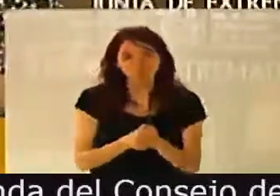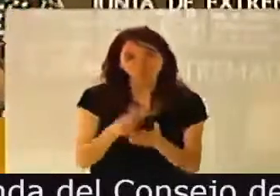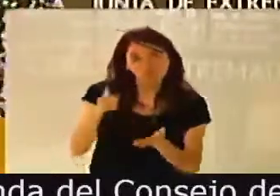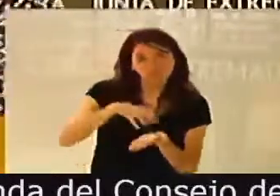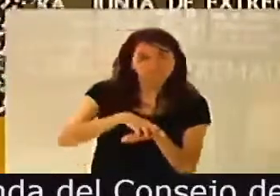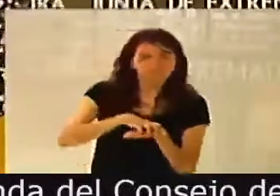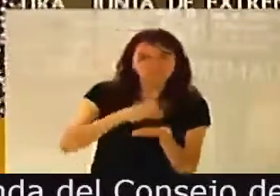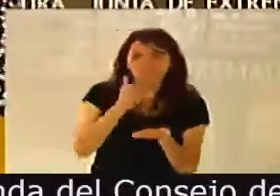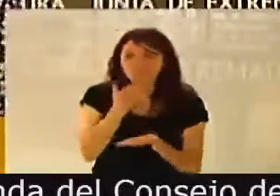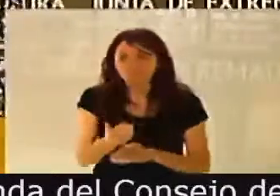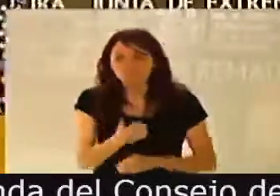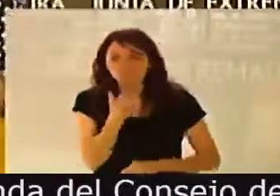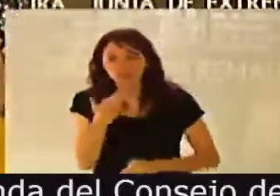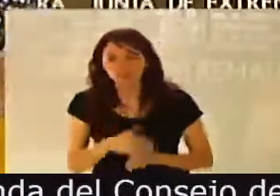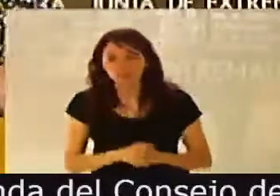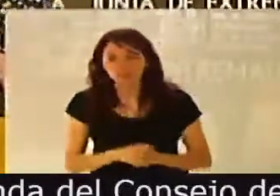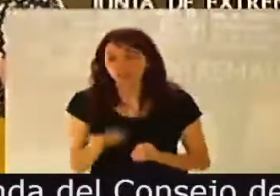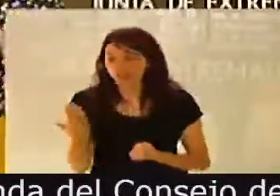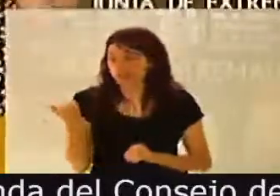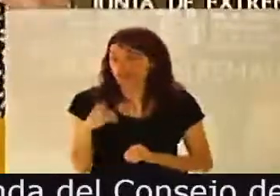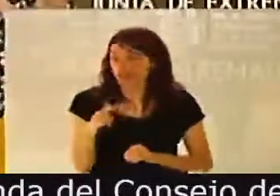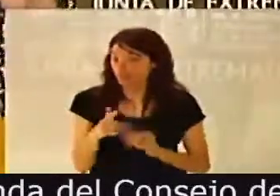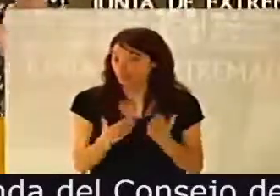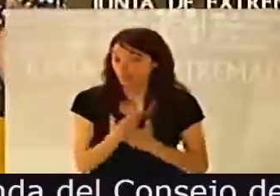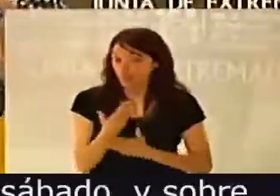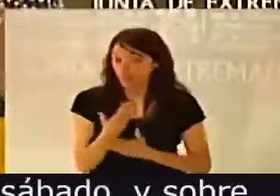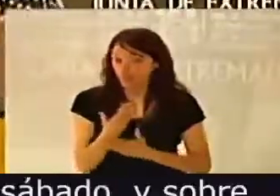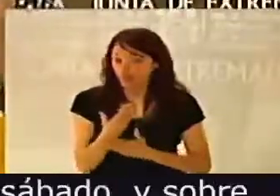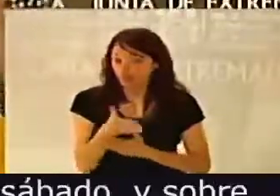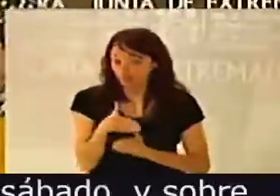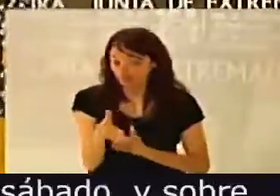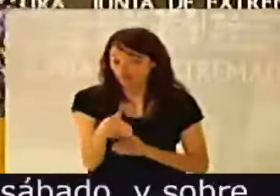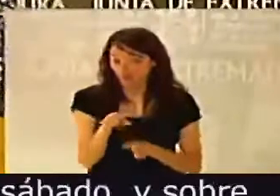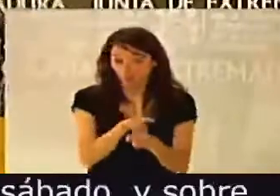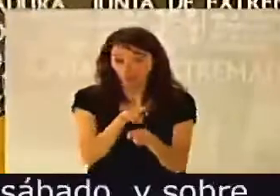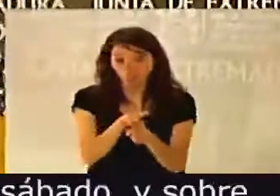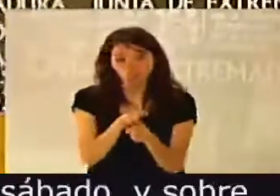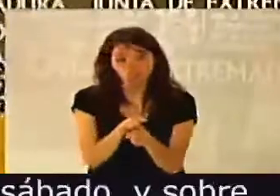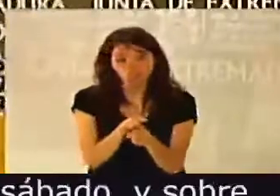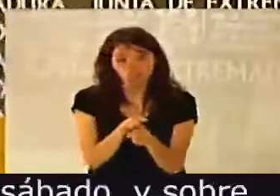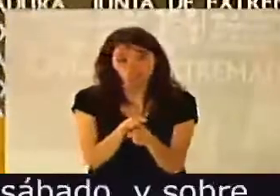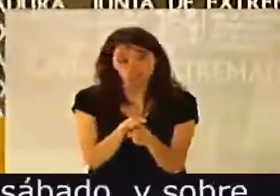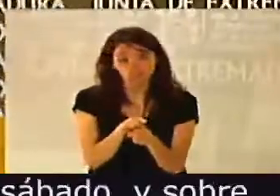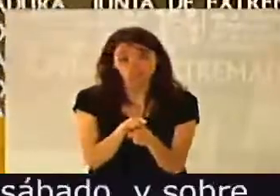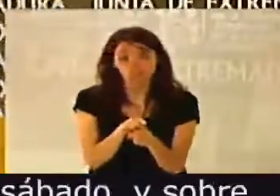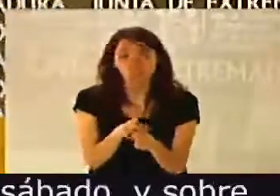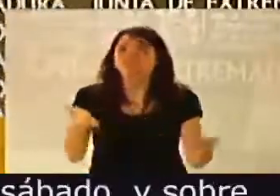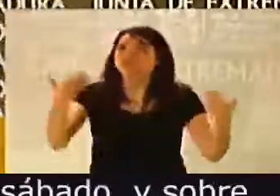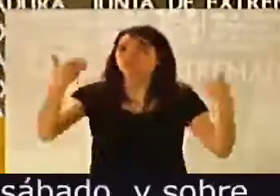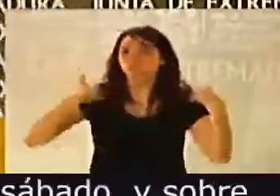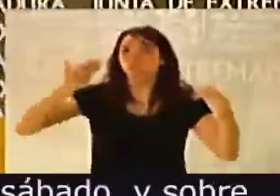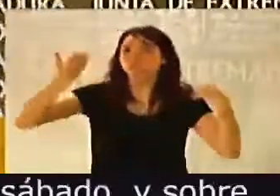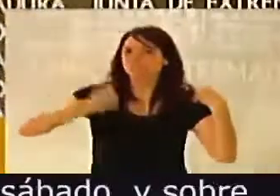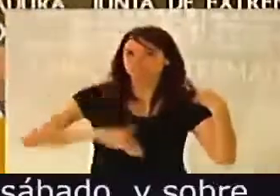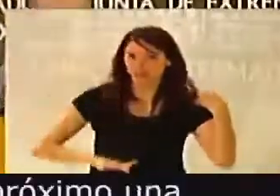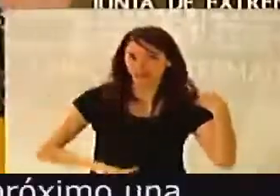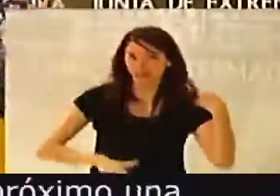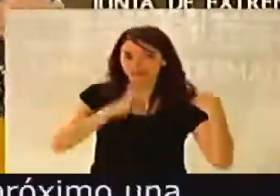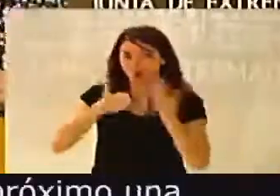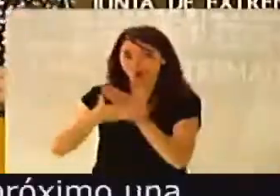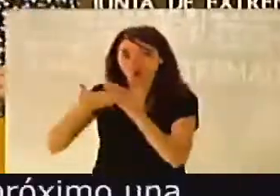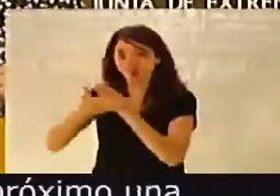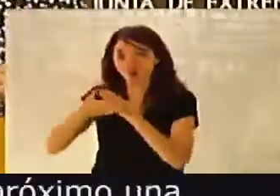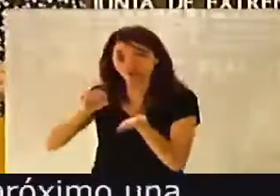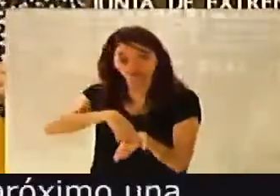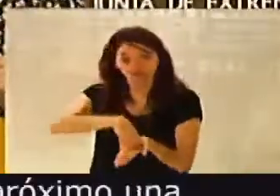que ahora exista ya, a partir de ese día, lunes próximo, una competencia, es decir, que el balón esté en nuestro tejado para que todo el